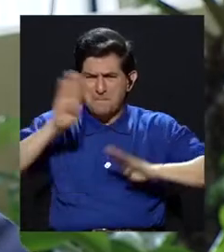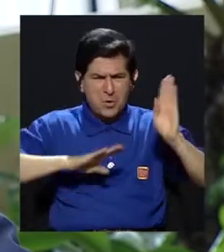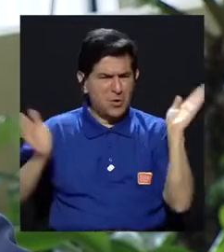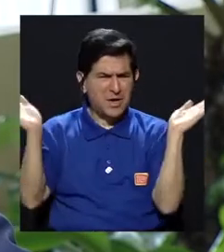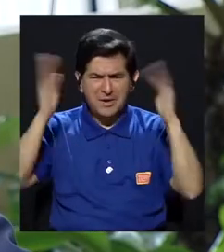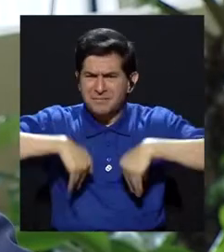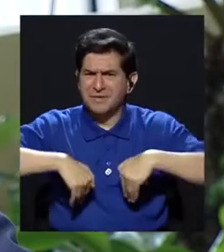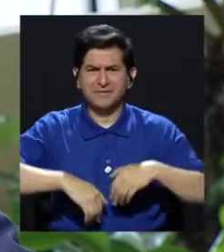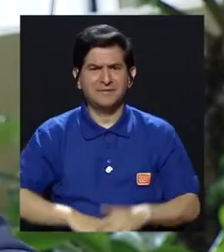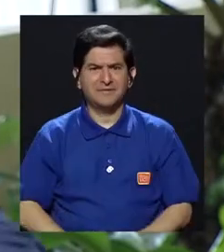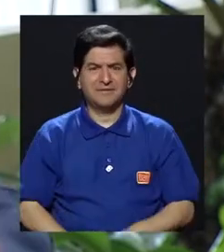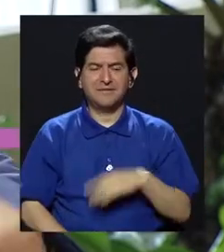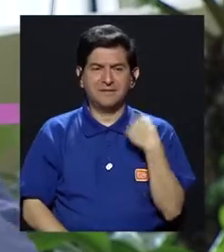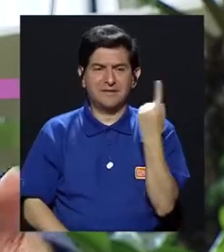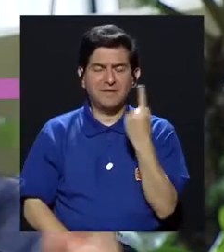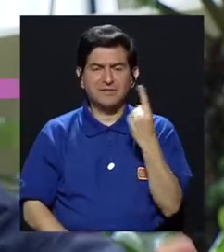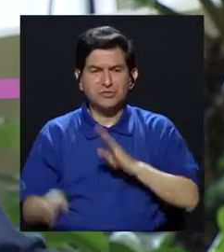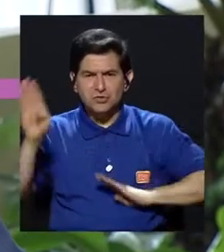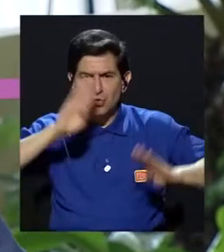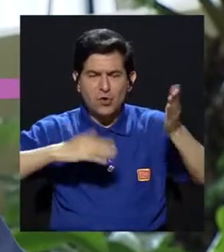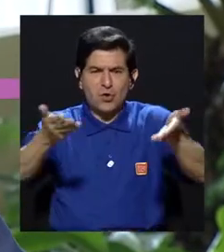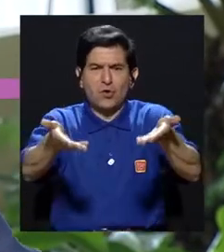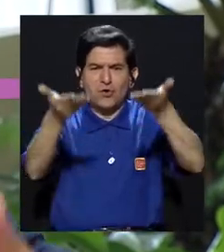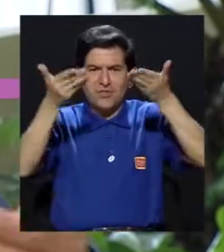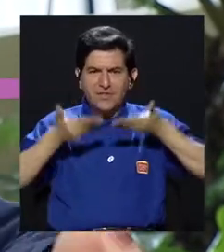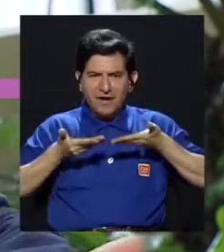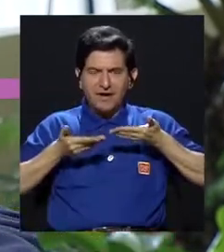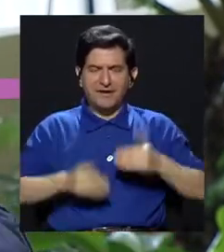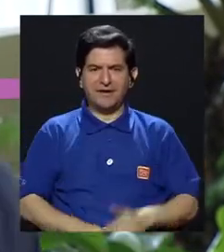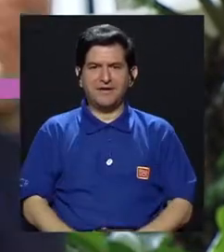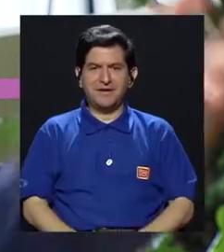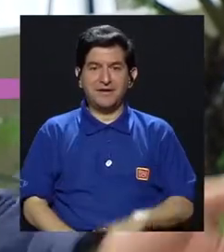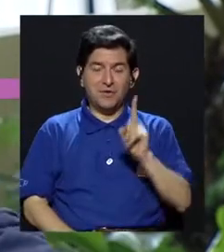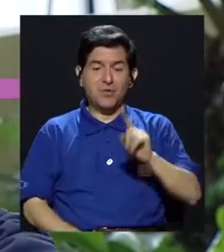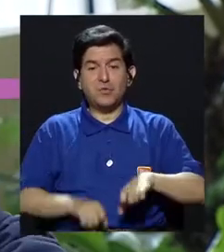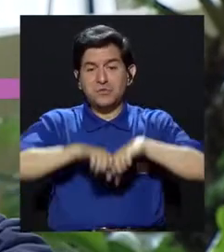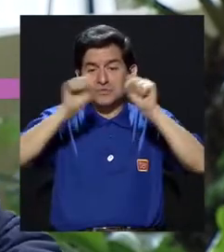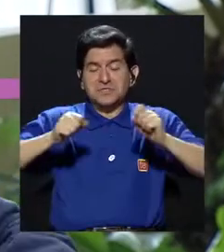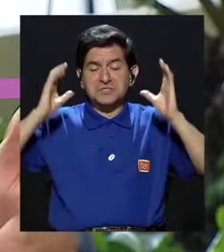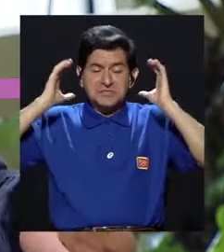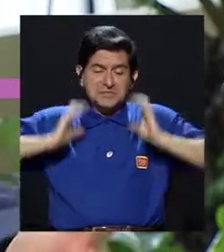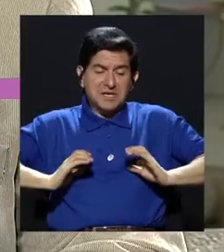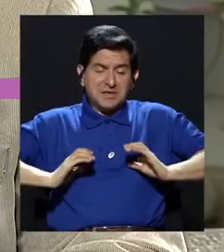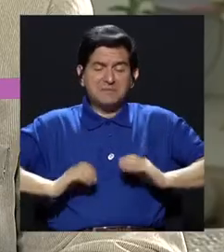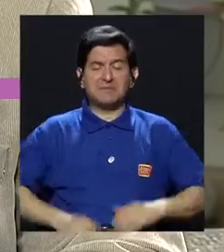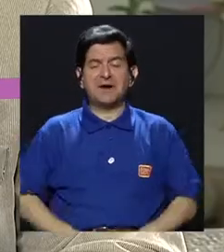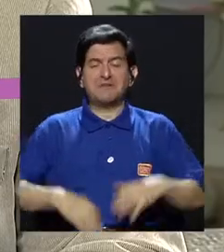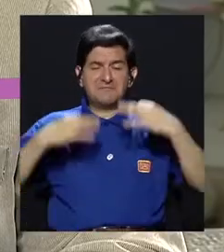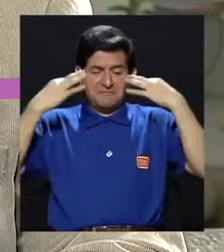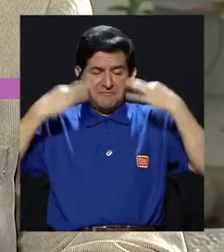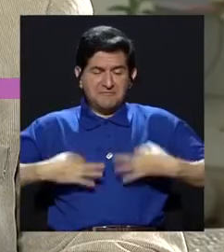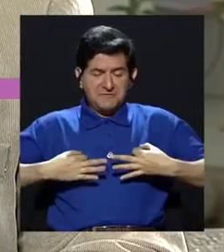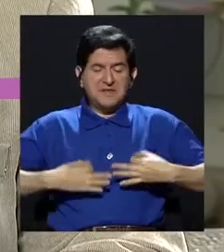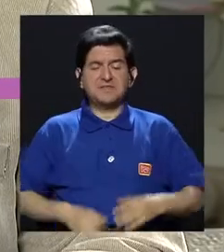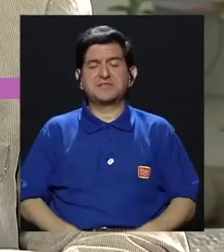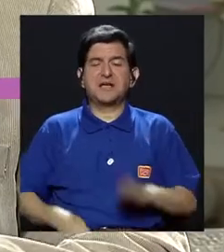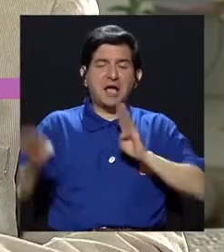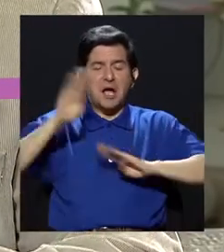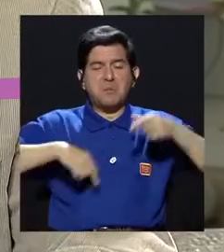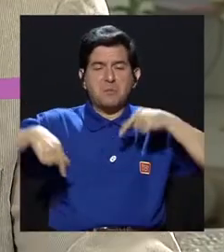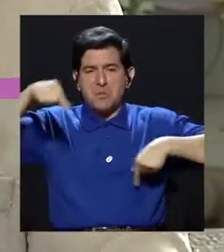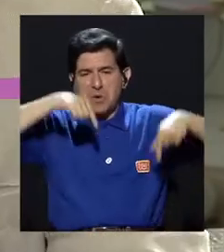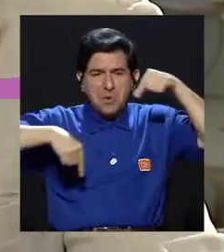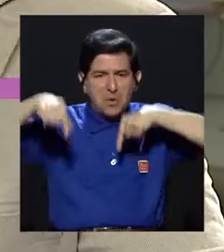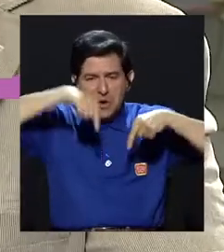no hay nada de esto. Lo único que nos da la biología es un aparato corporal, una fisiología, una determinada